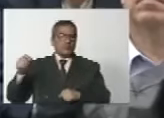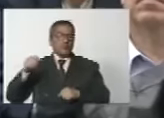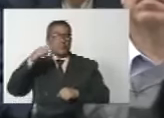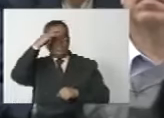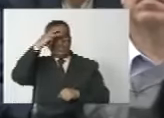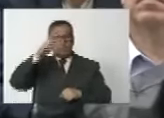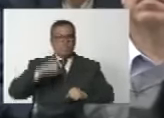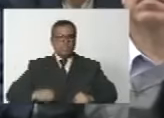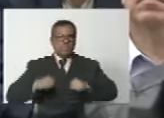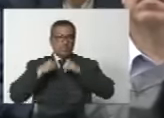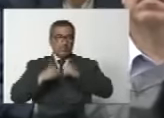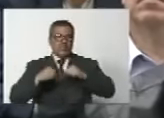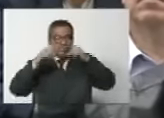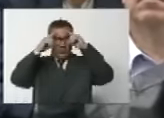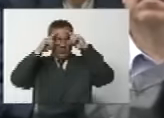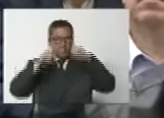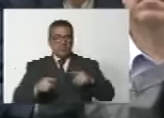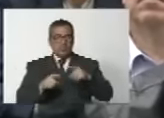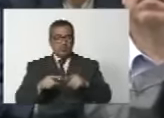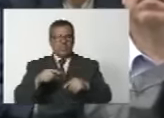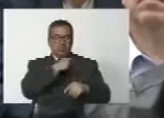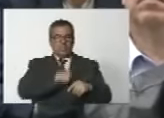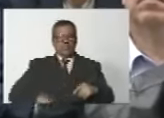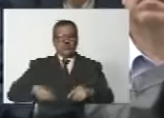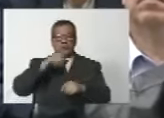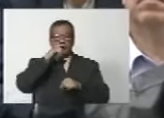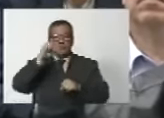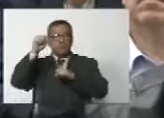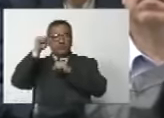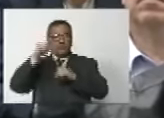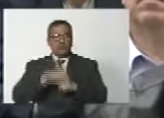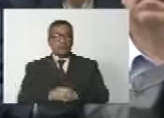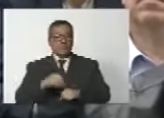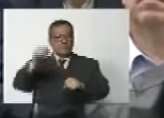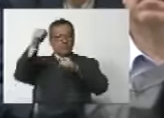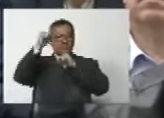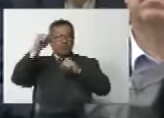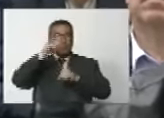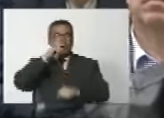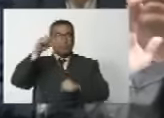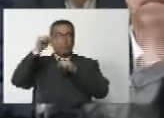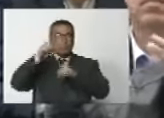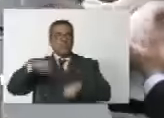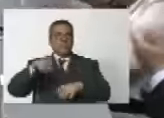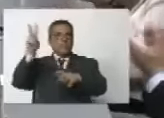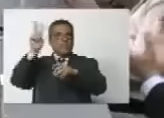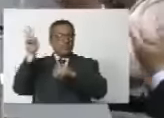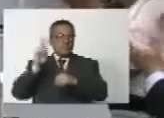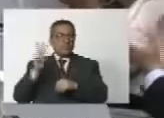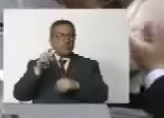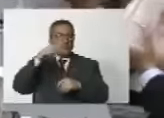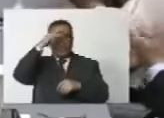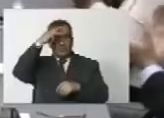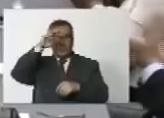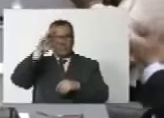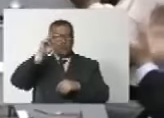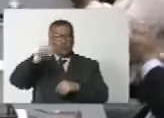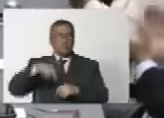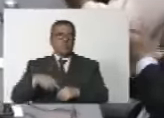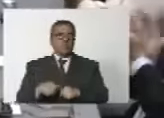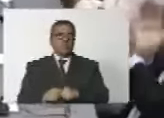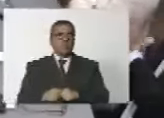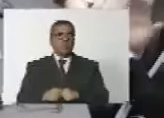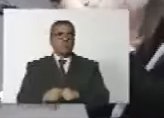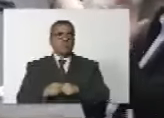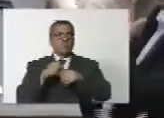estamos firmes con la decisión del presidente Nicolás Maduro Moro. ¡Viva Nicolás! ¡Viva Venezuela! ¡Viva México!